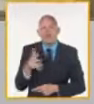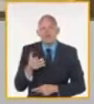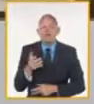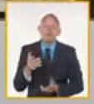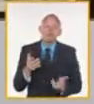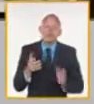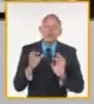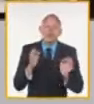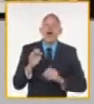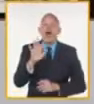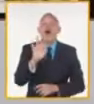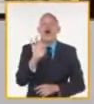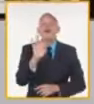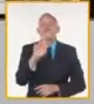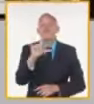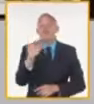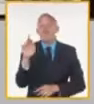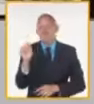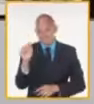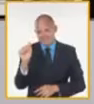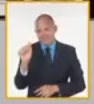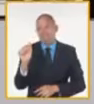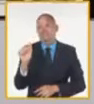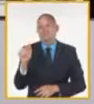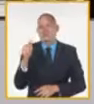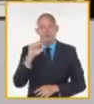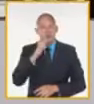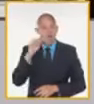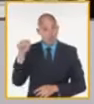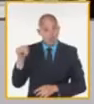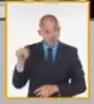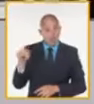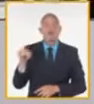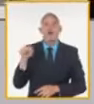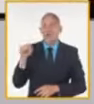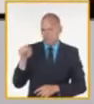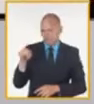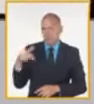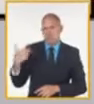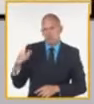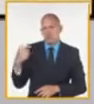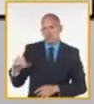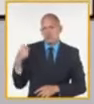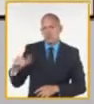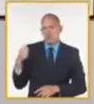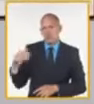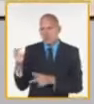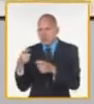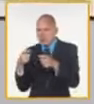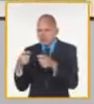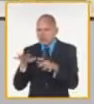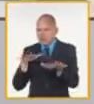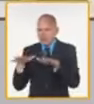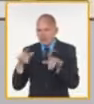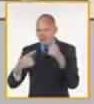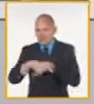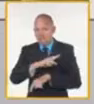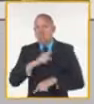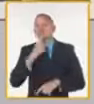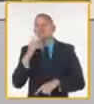donde sí entrenamiento y posiblemente sea el mismo que están utilizando O sea que hay una contin históric no es tan famoso como campamento de